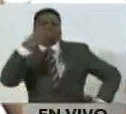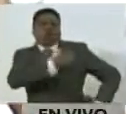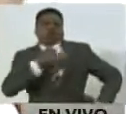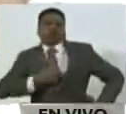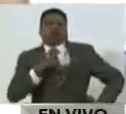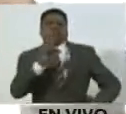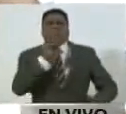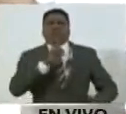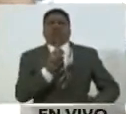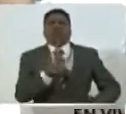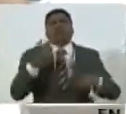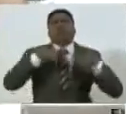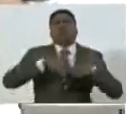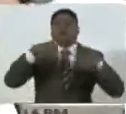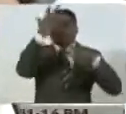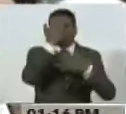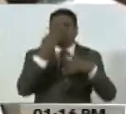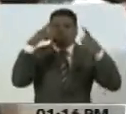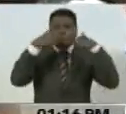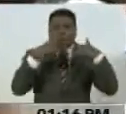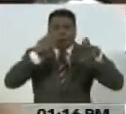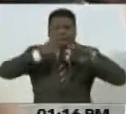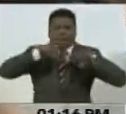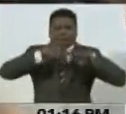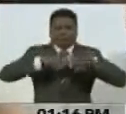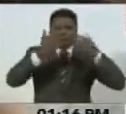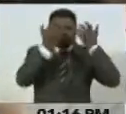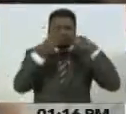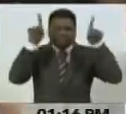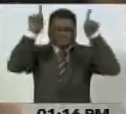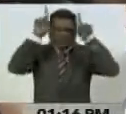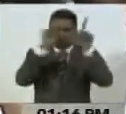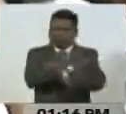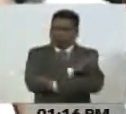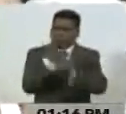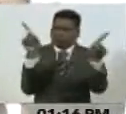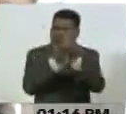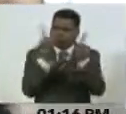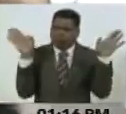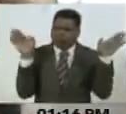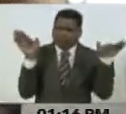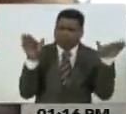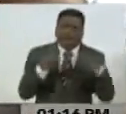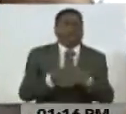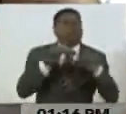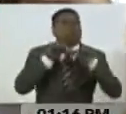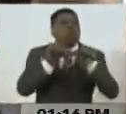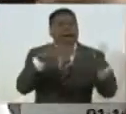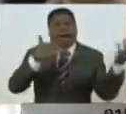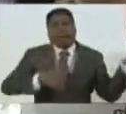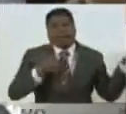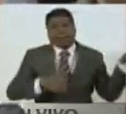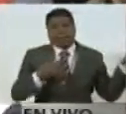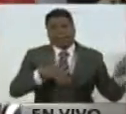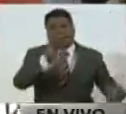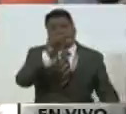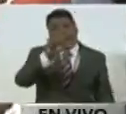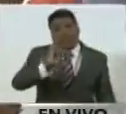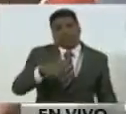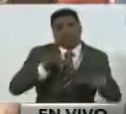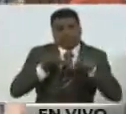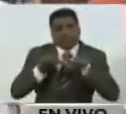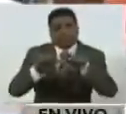con Batman. Por eso Ali Primera persiste. Y es un gran sentimiento nacional, como lo es Ezequiel